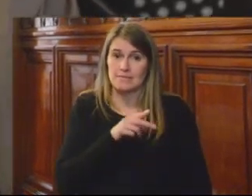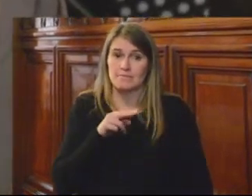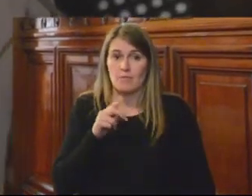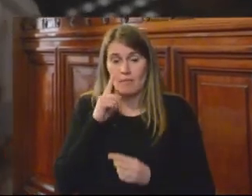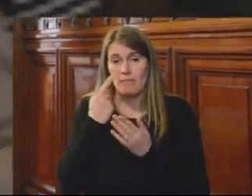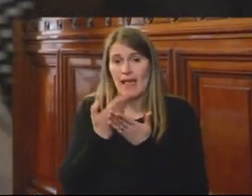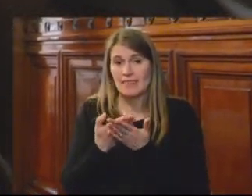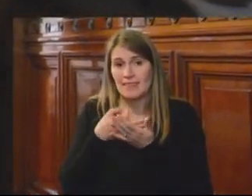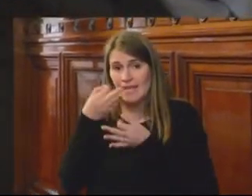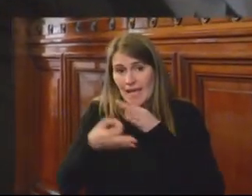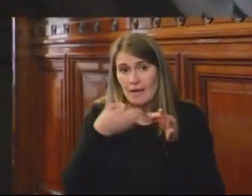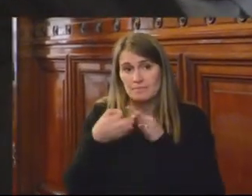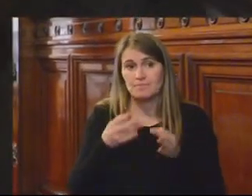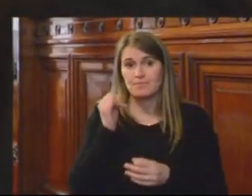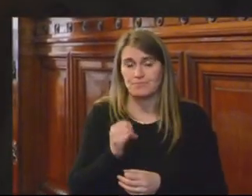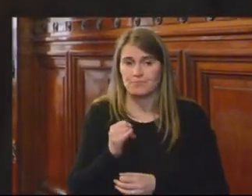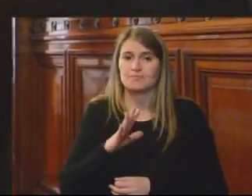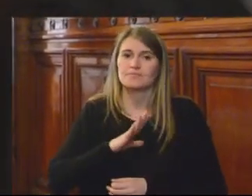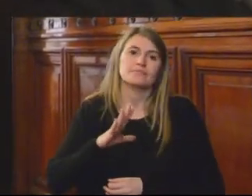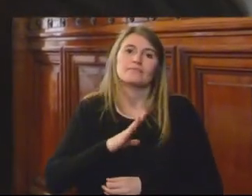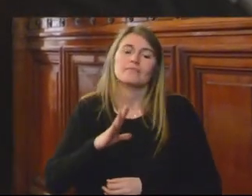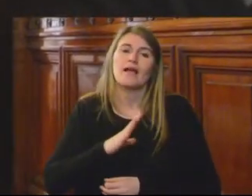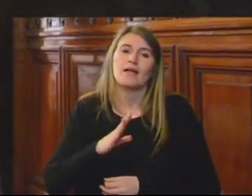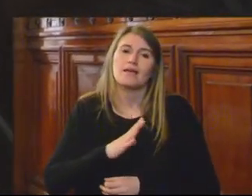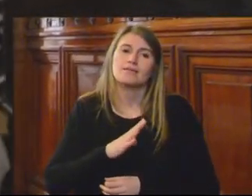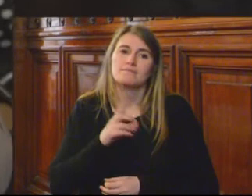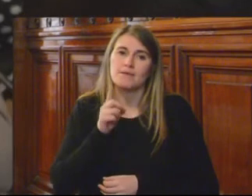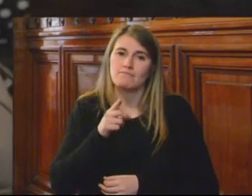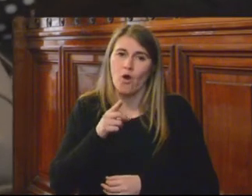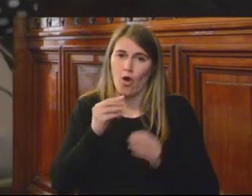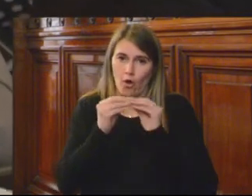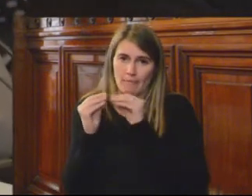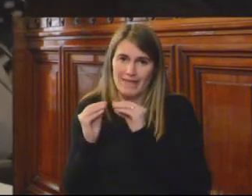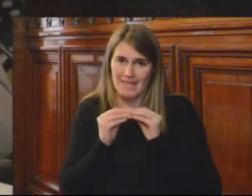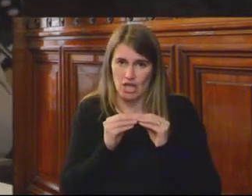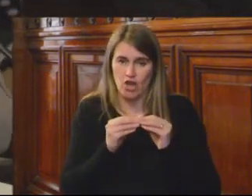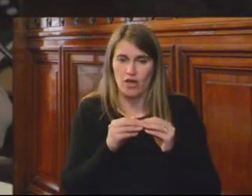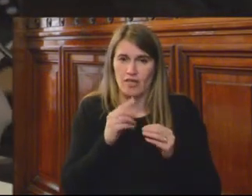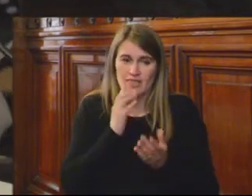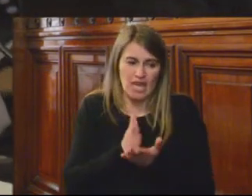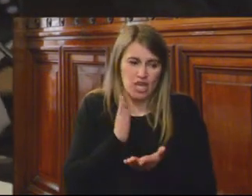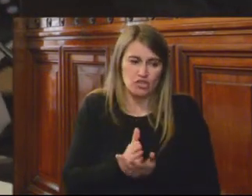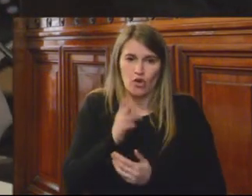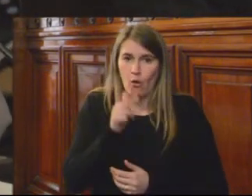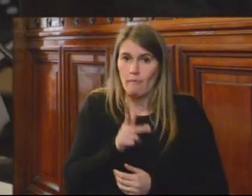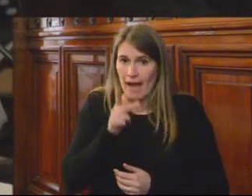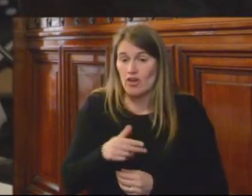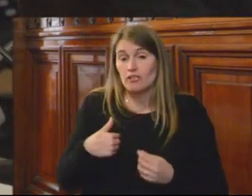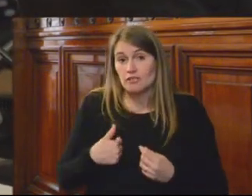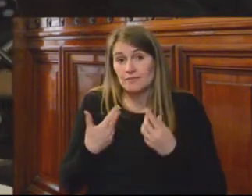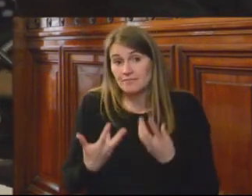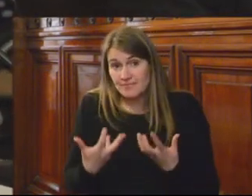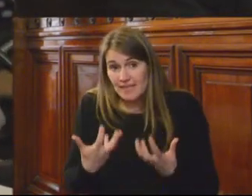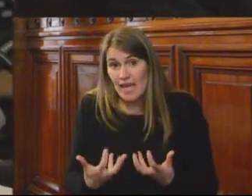planteando acá, suscribió completamente lo que dice el colega activista de derechos humanos. Y en ese sentido también quiero manifestar, ¿no?,